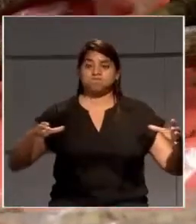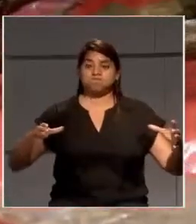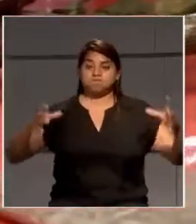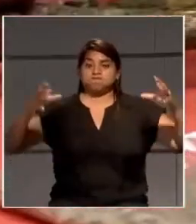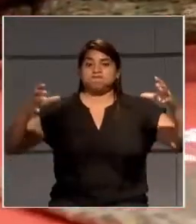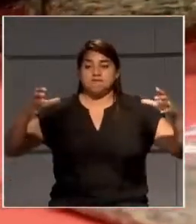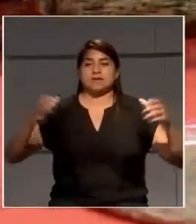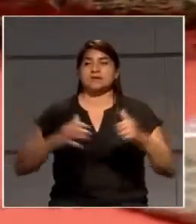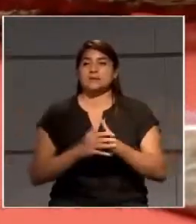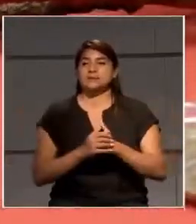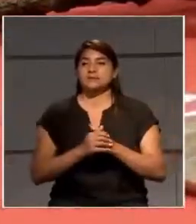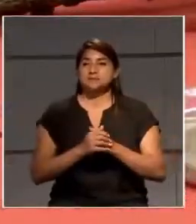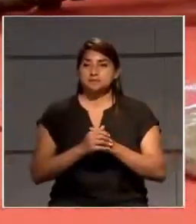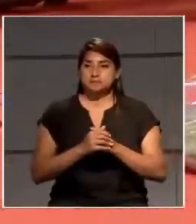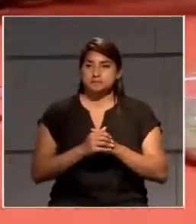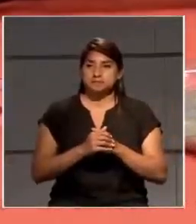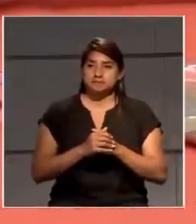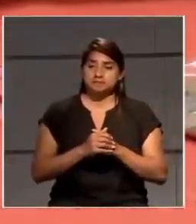sí?